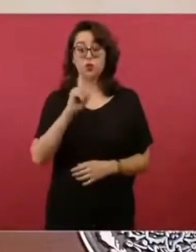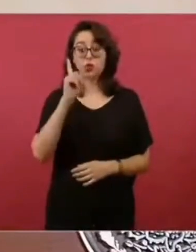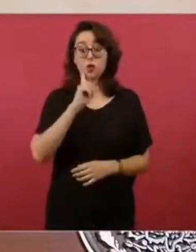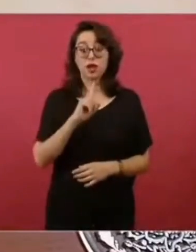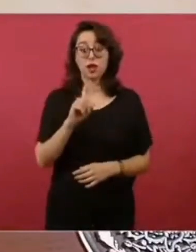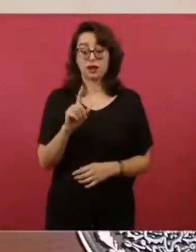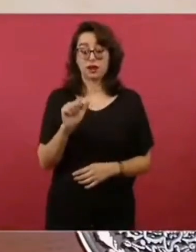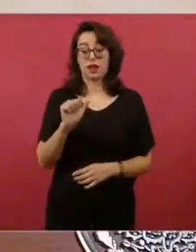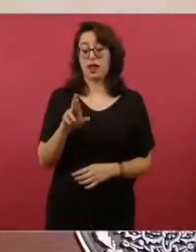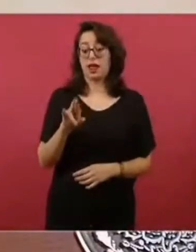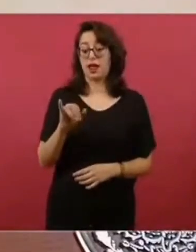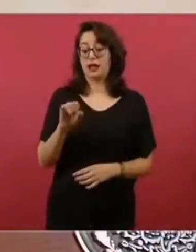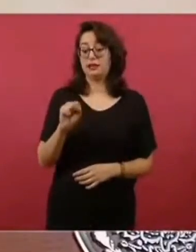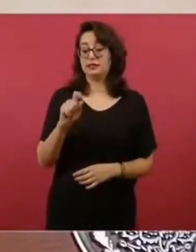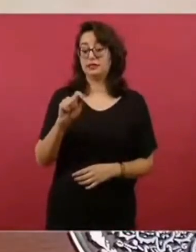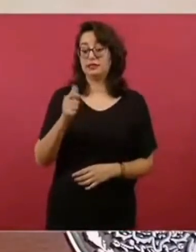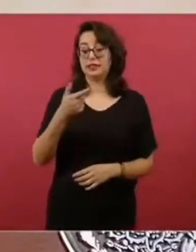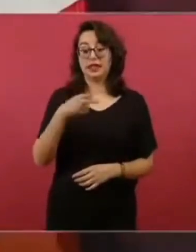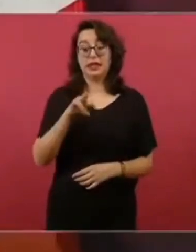tiempo, ¿no?